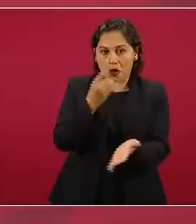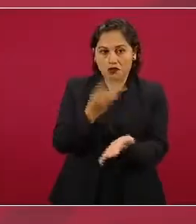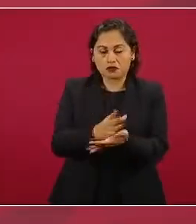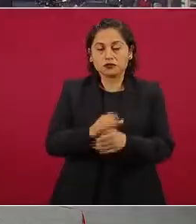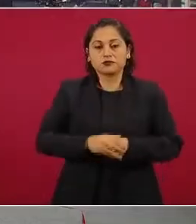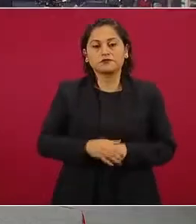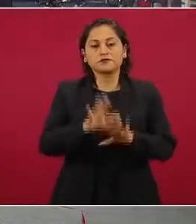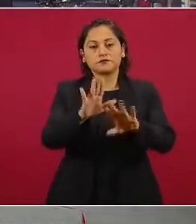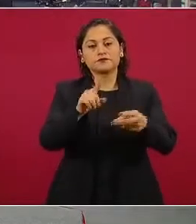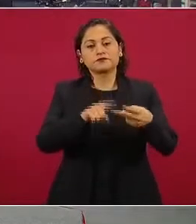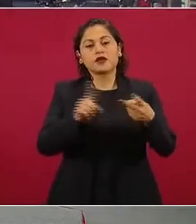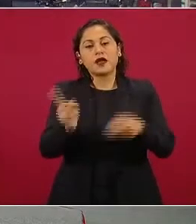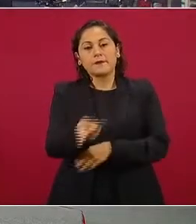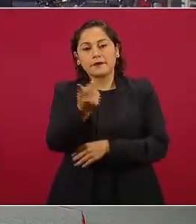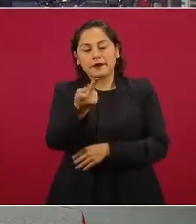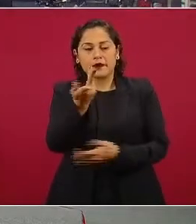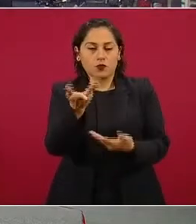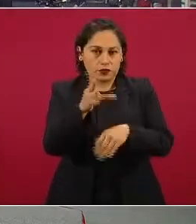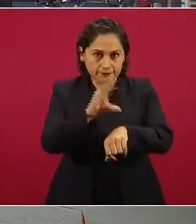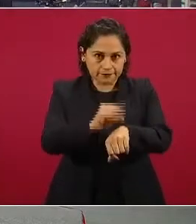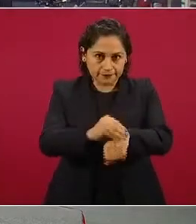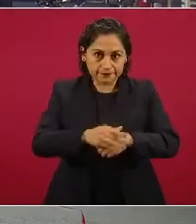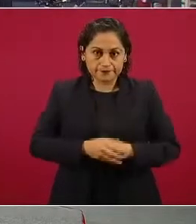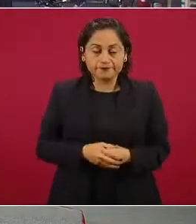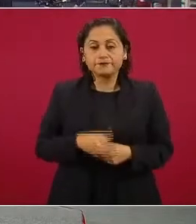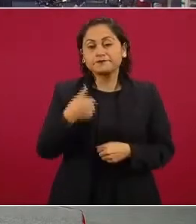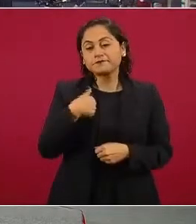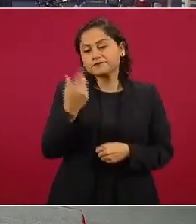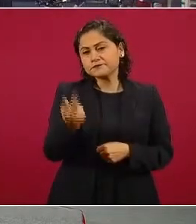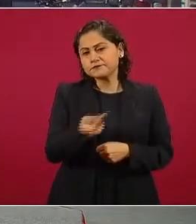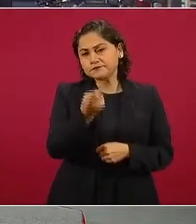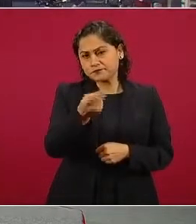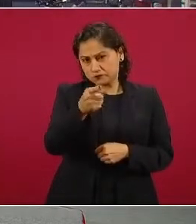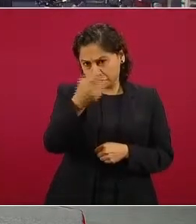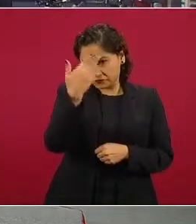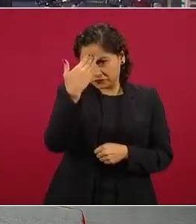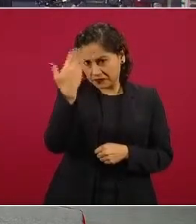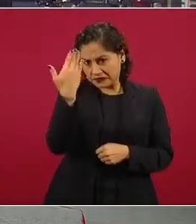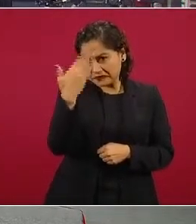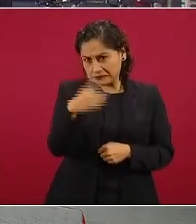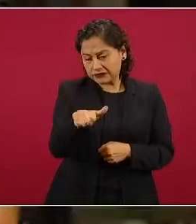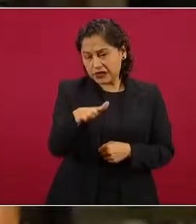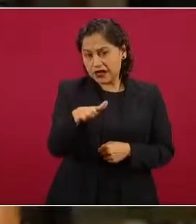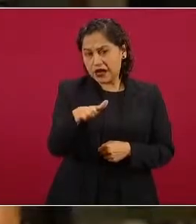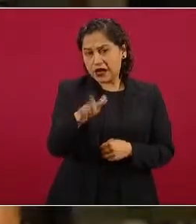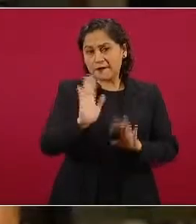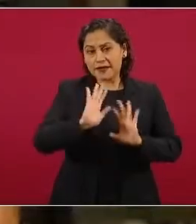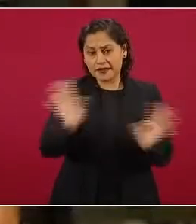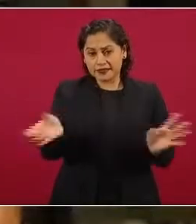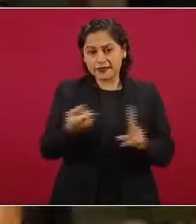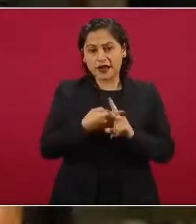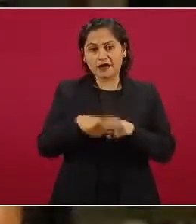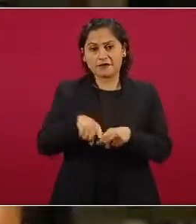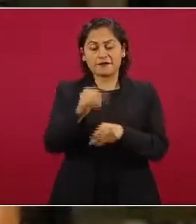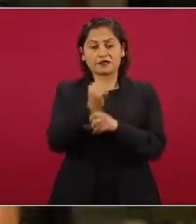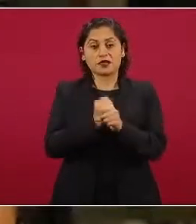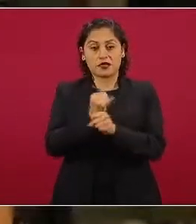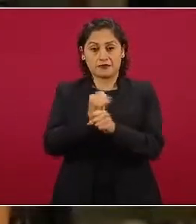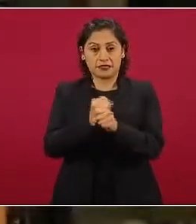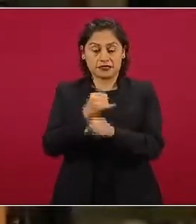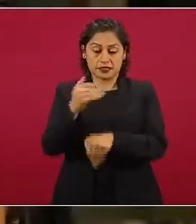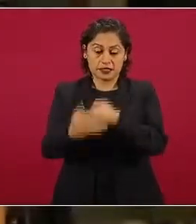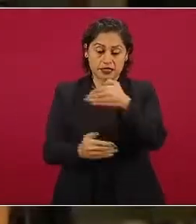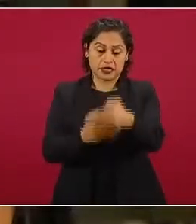La segunda pregunta, señor canciller, si me lo permite, es preguntarle si sabe que ya iniciada esta investigación, si